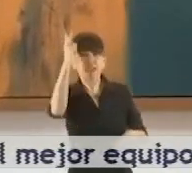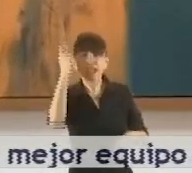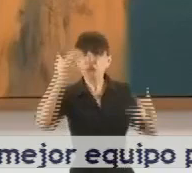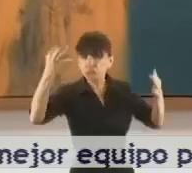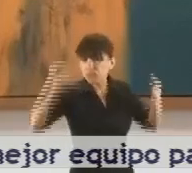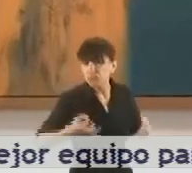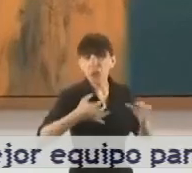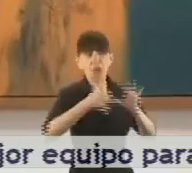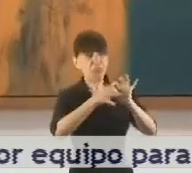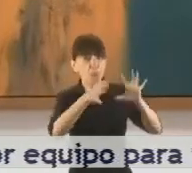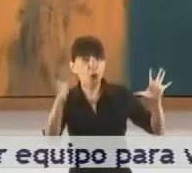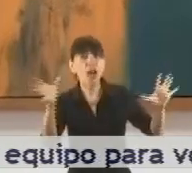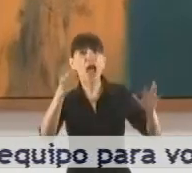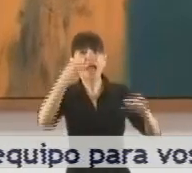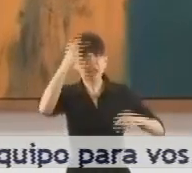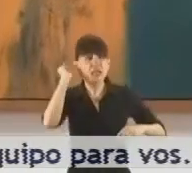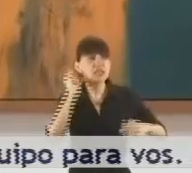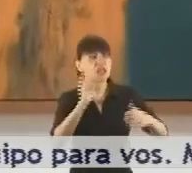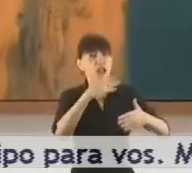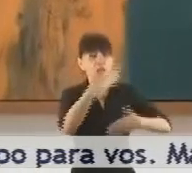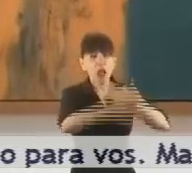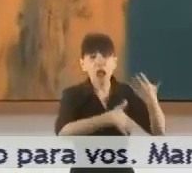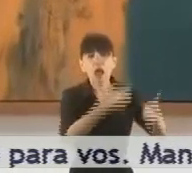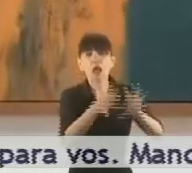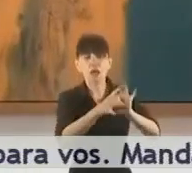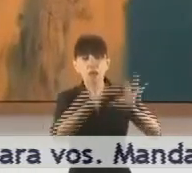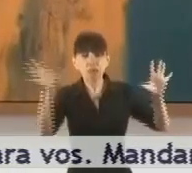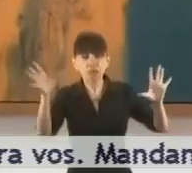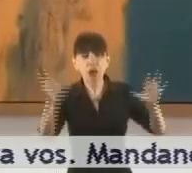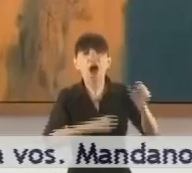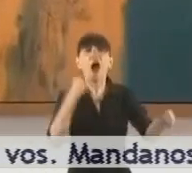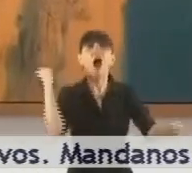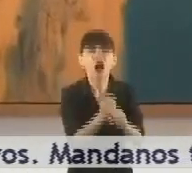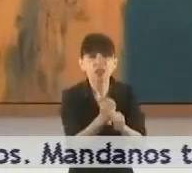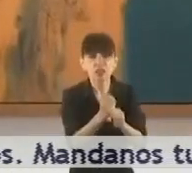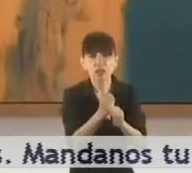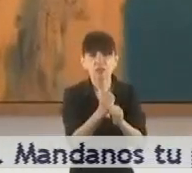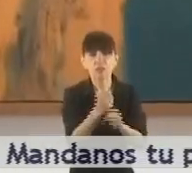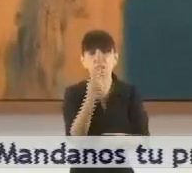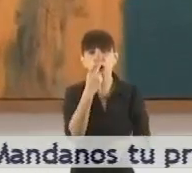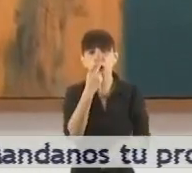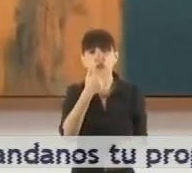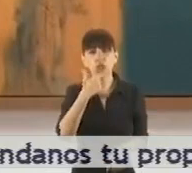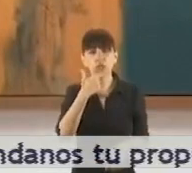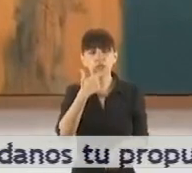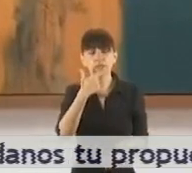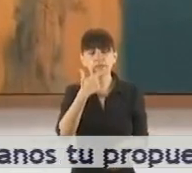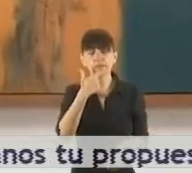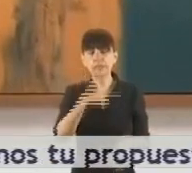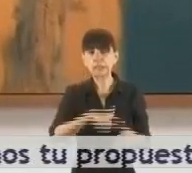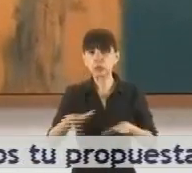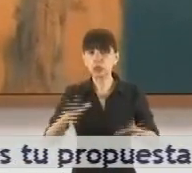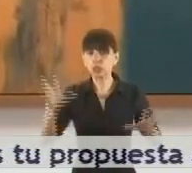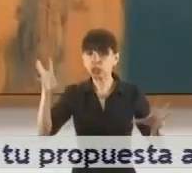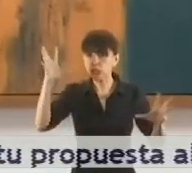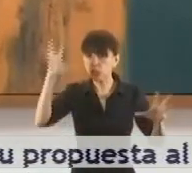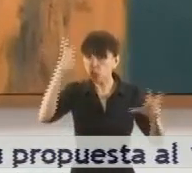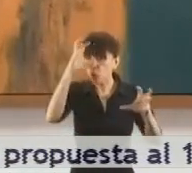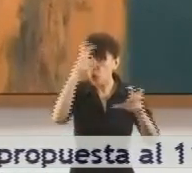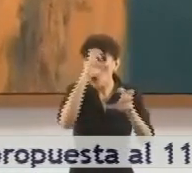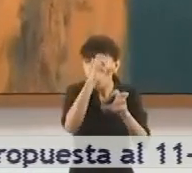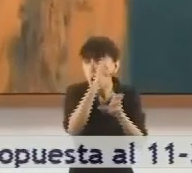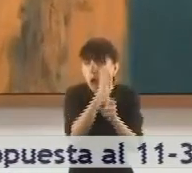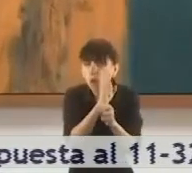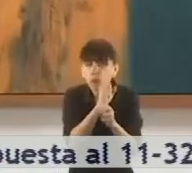la sociedad chilena. Y aquel 11 de septiembre todo se volvió oscuro. No sabíamos quién